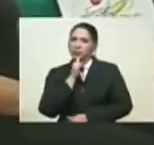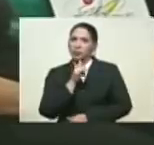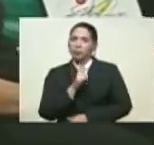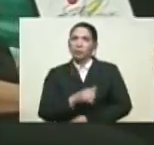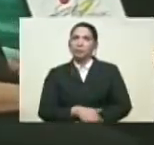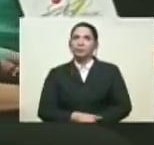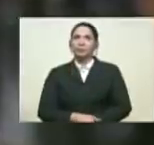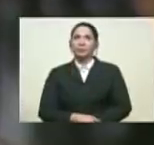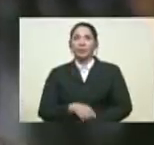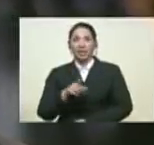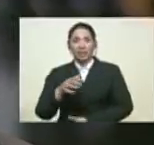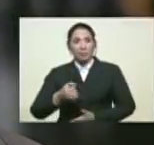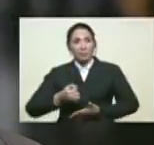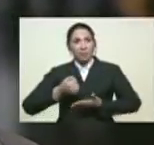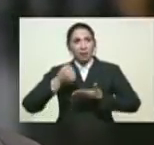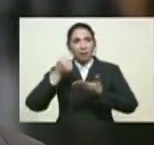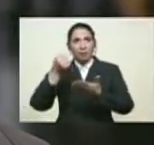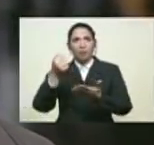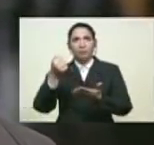Este premio